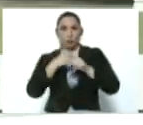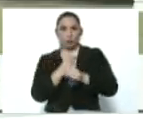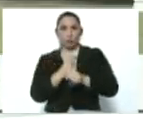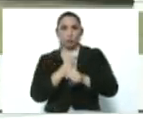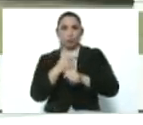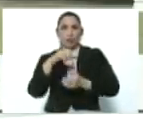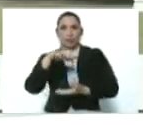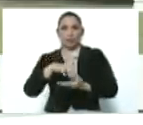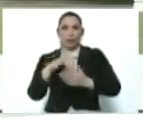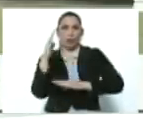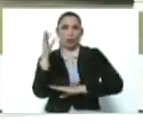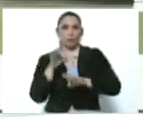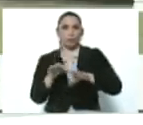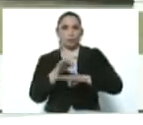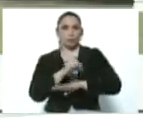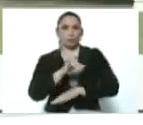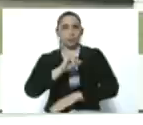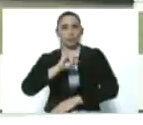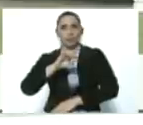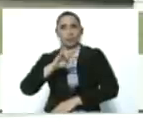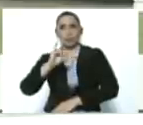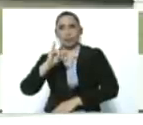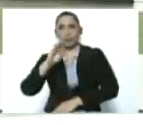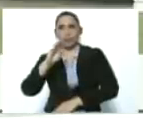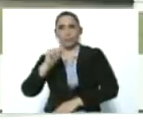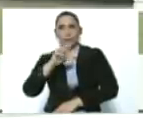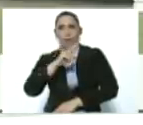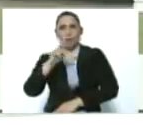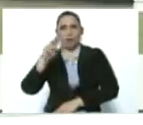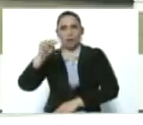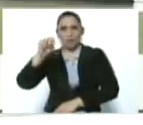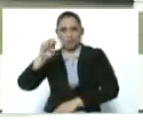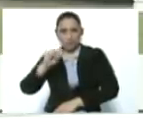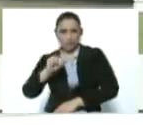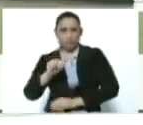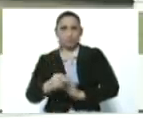municipio irribarren parroquia juan de villegas obrero